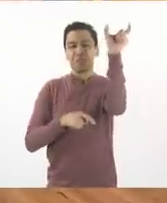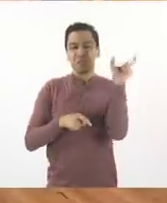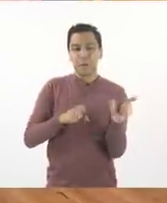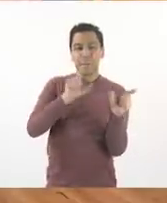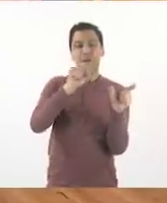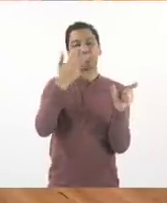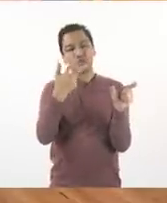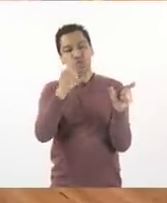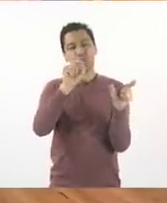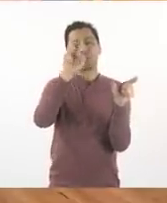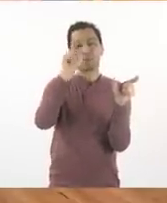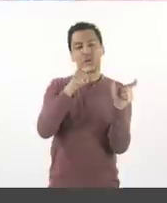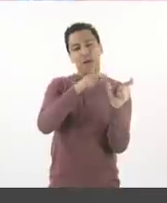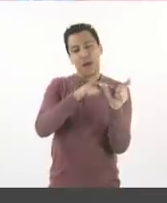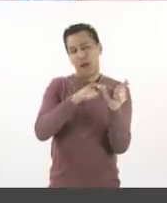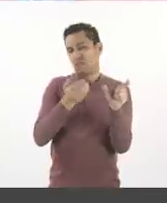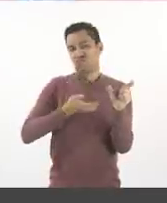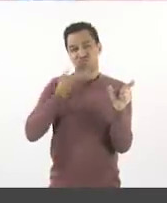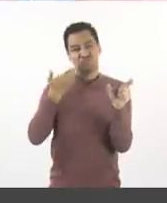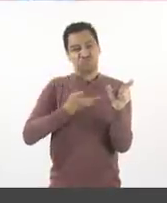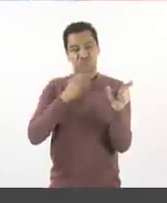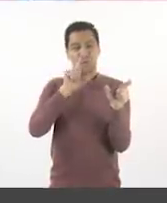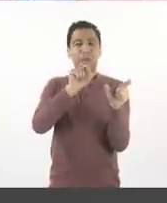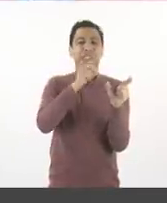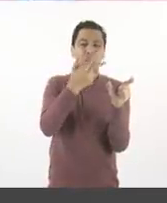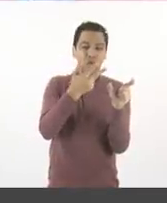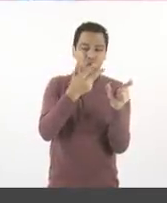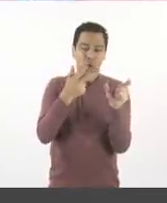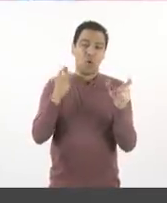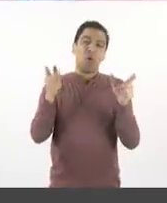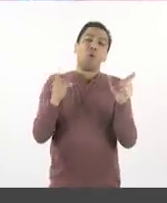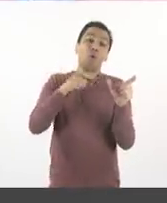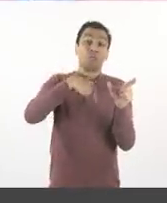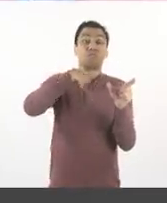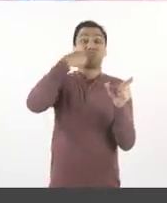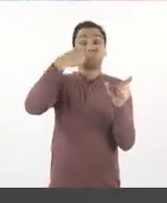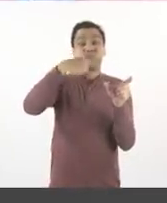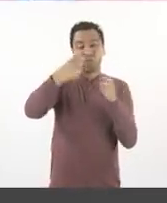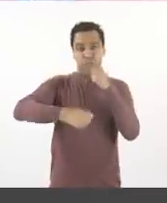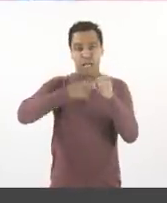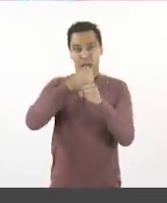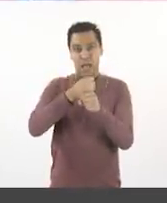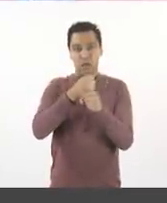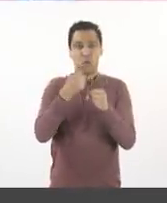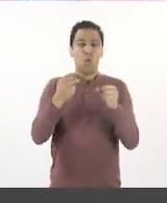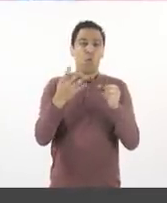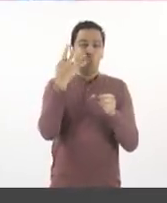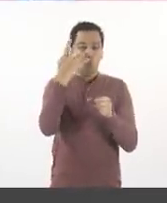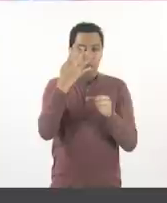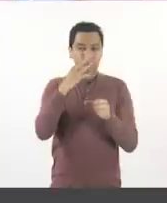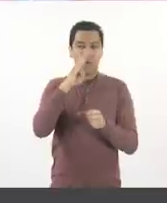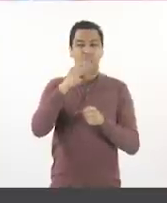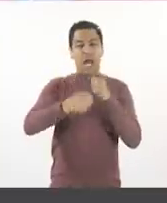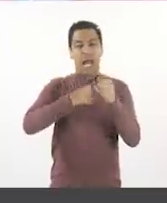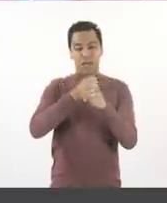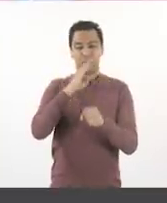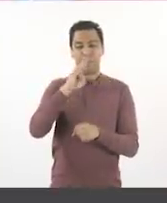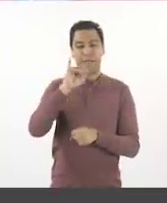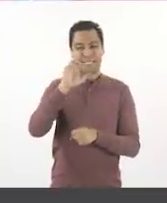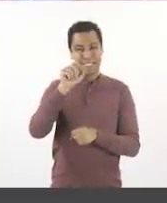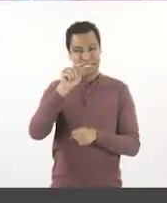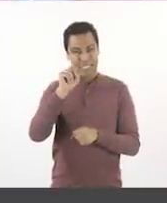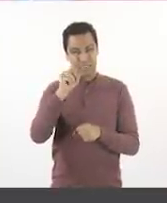29? Sí, normalmente tiene 28 días y cada 4 años, que se le conoce como año bisiesto,